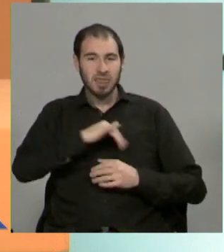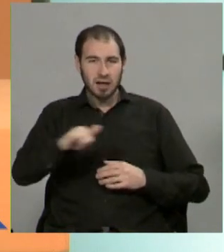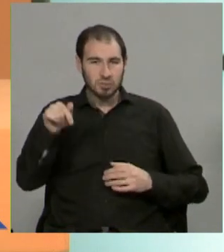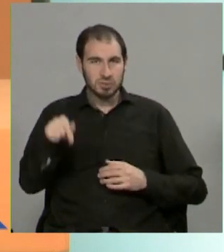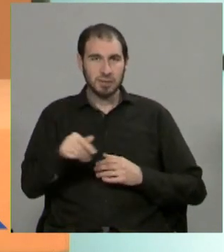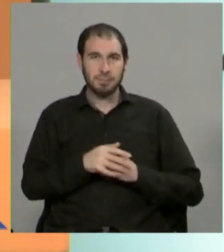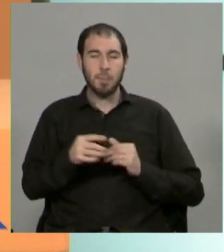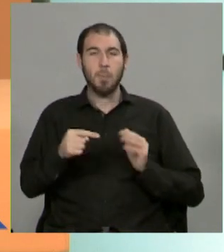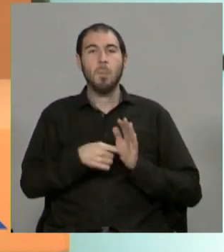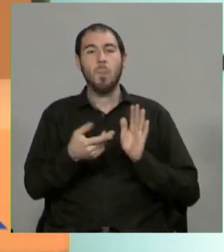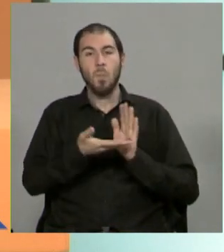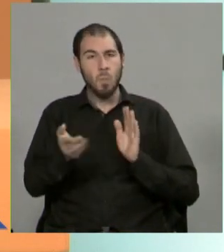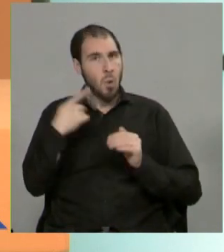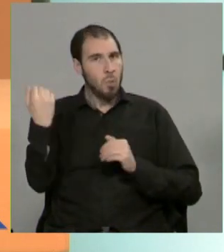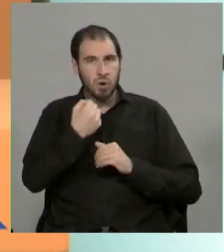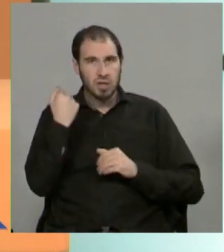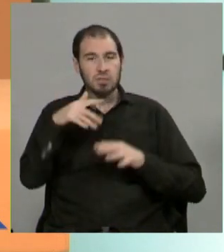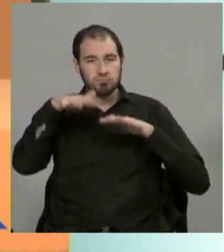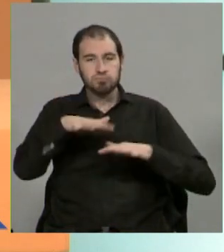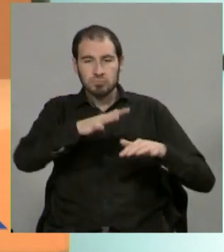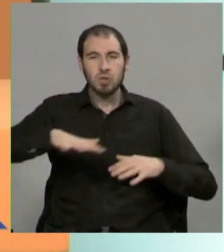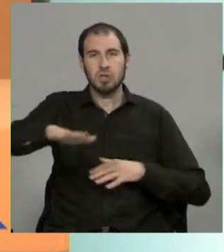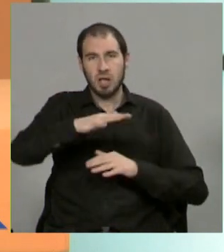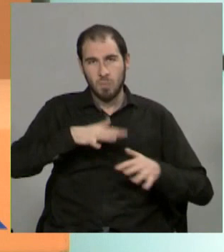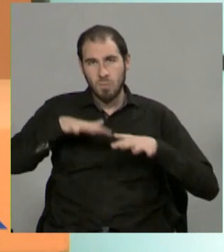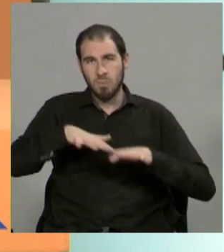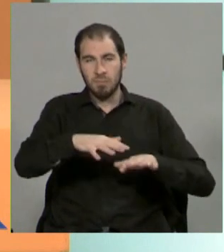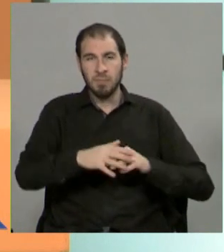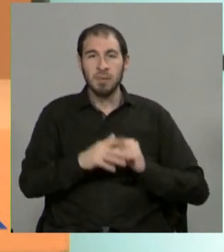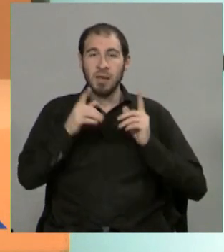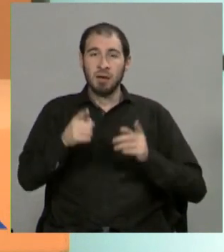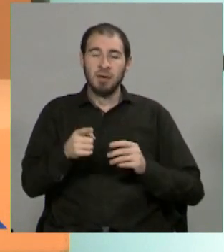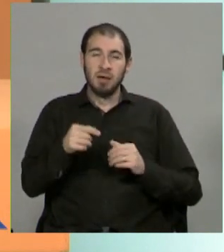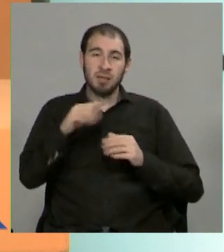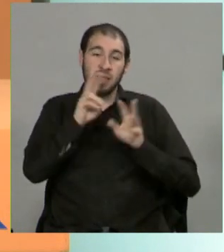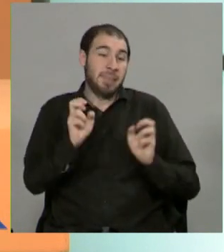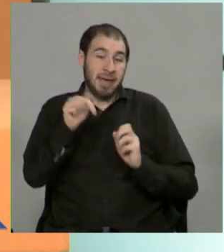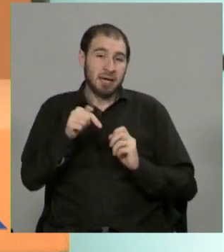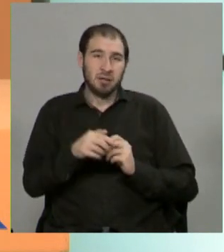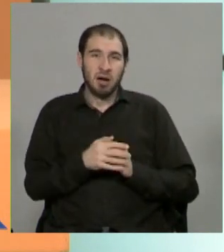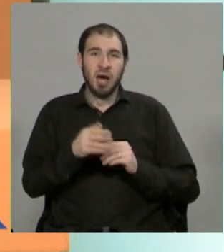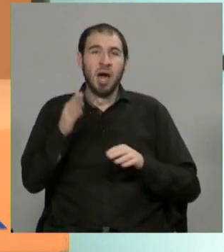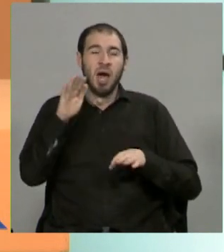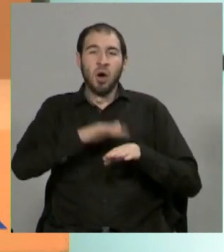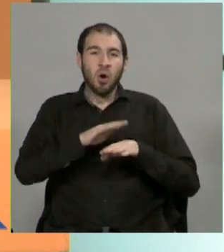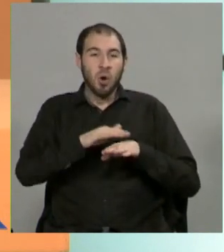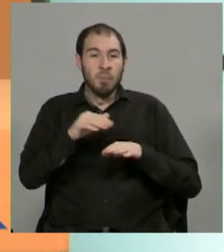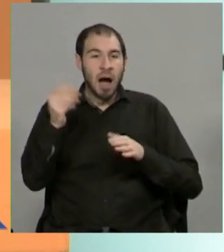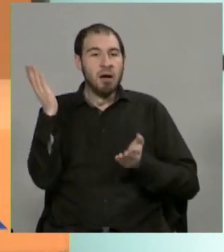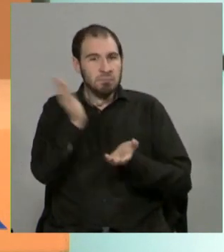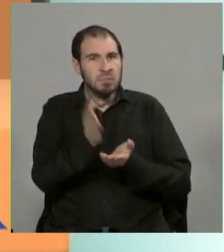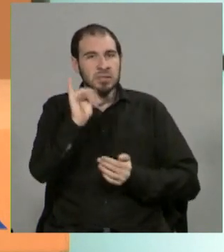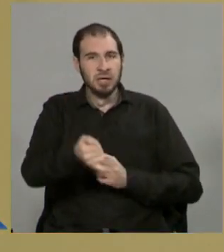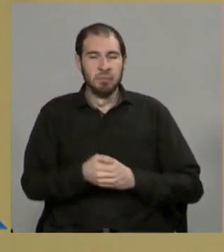denunciadas están hablando de una importante movilización social y de esto, ¿no? De no impunidad frente a los hechos de violencia de